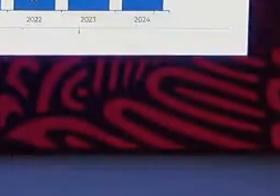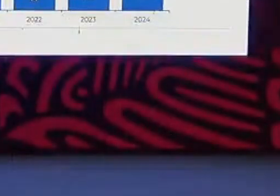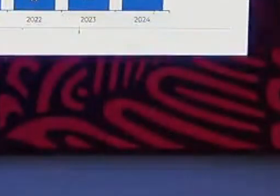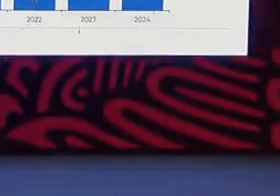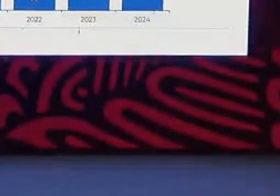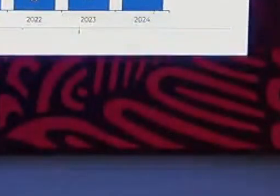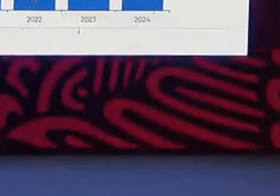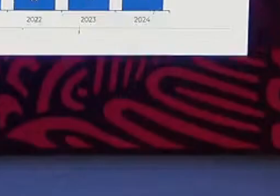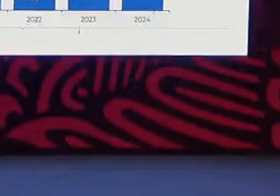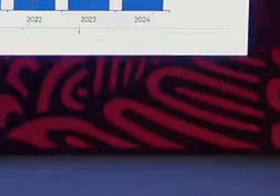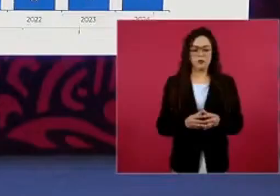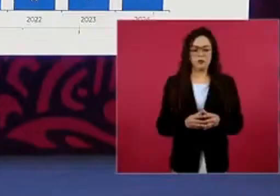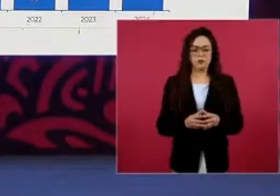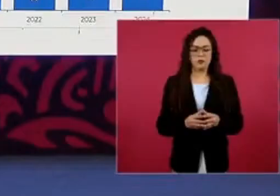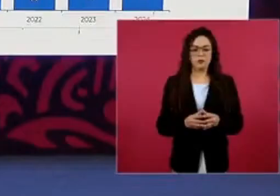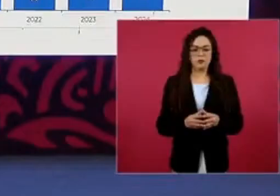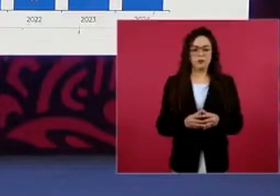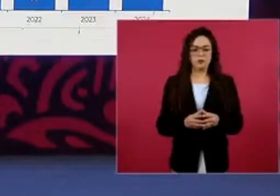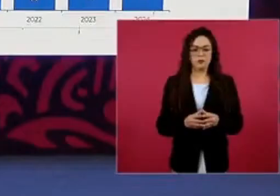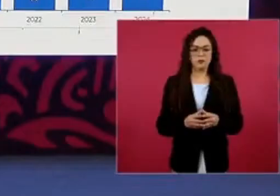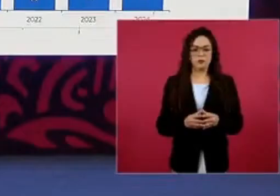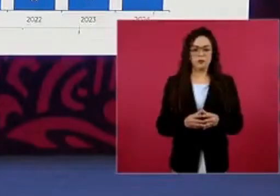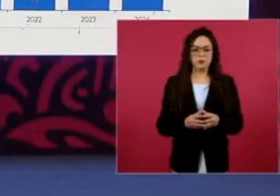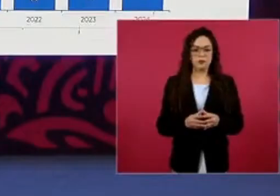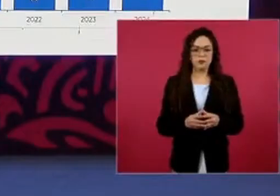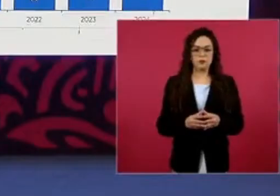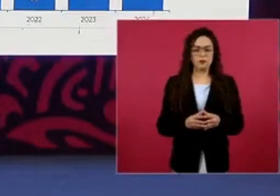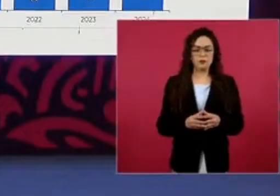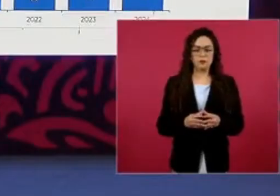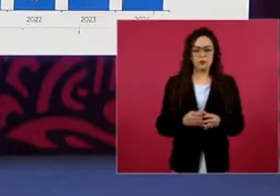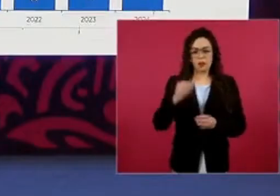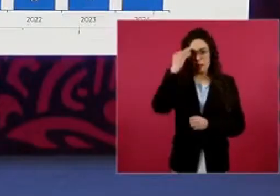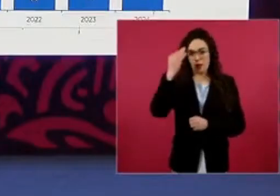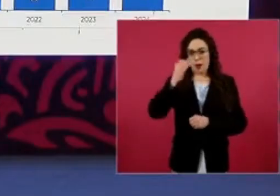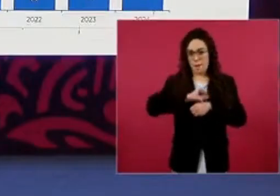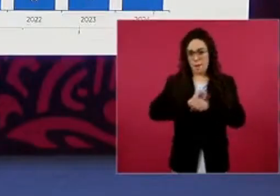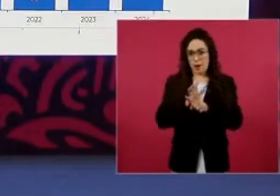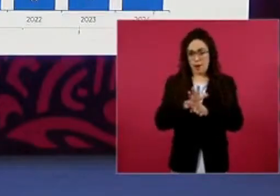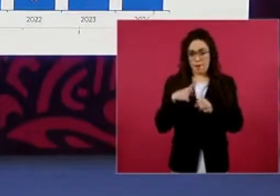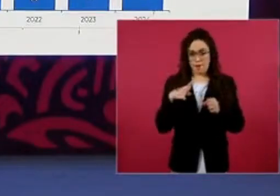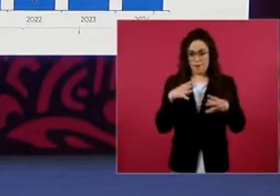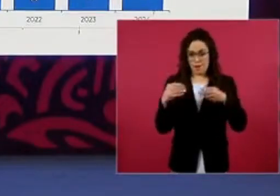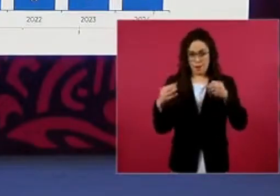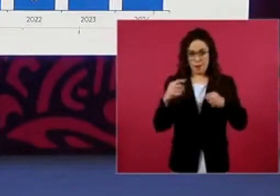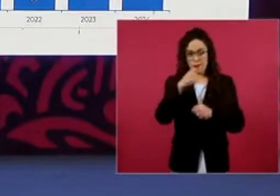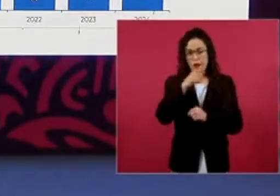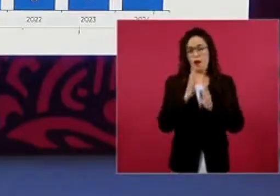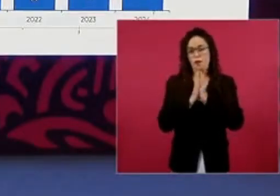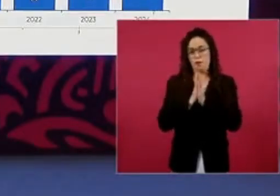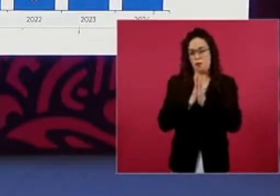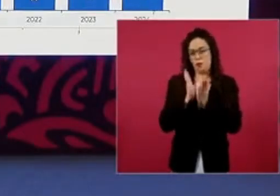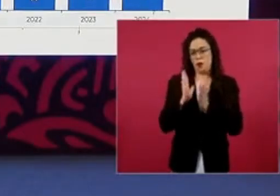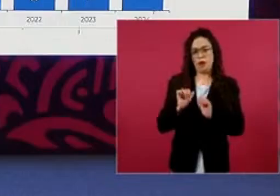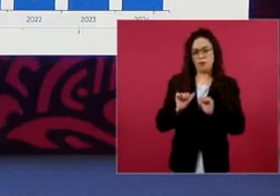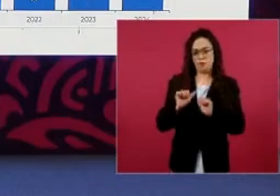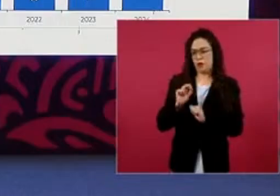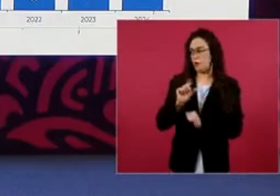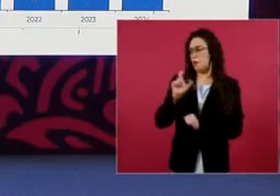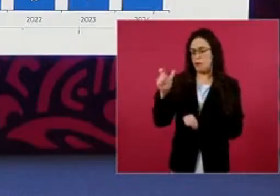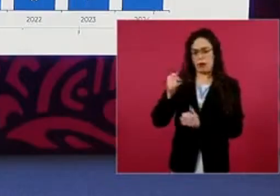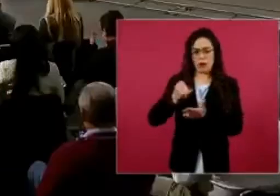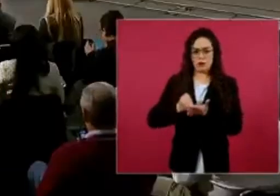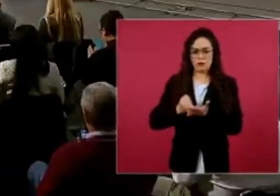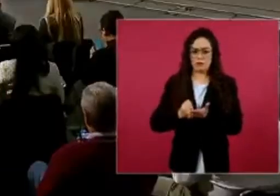grandes contribuyentes. Y es la anécdota esa que les he comentado, que el presidente del